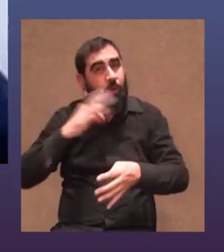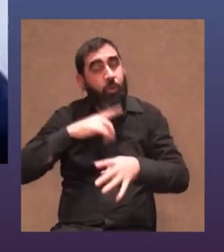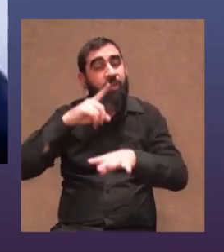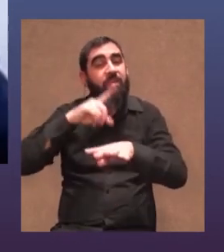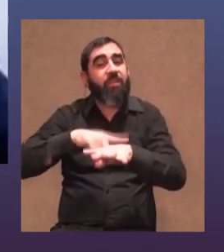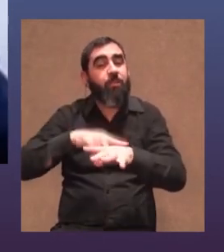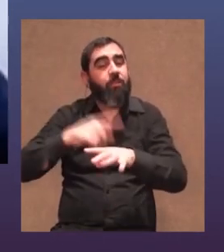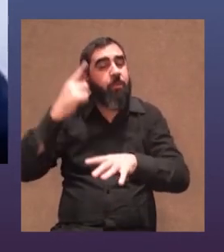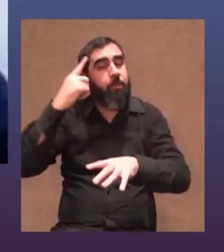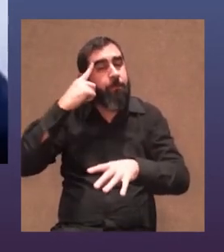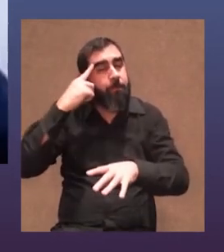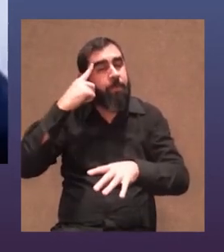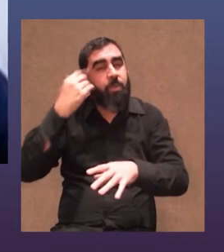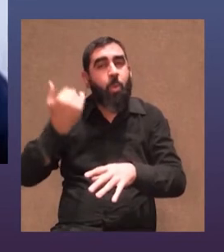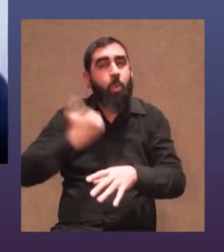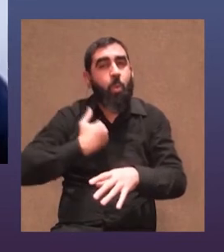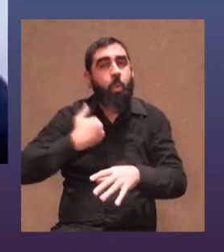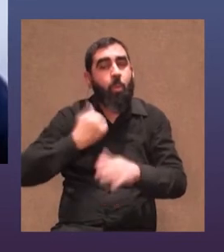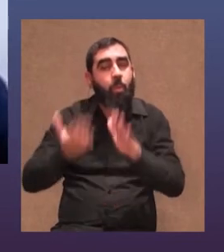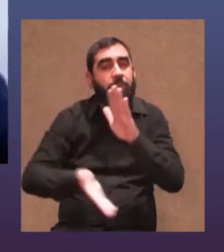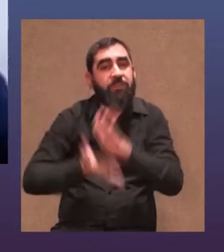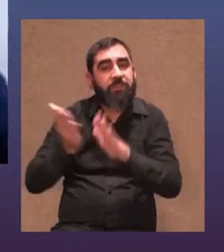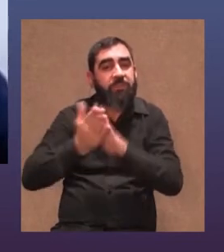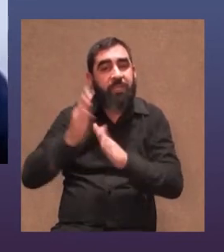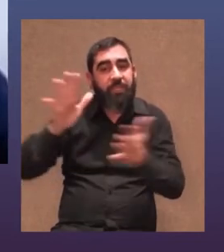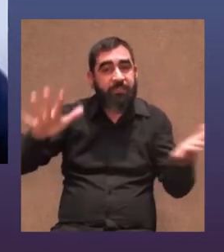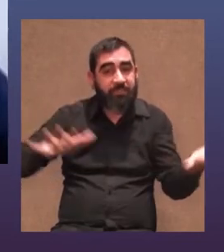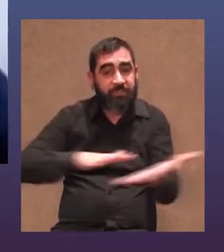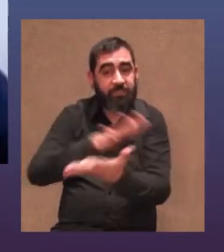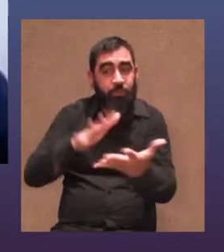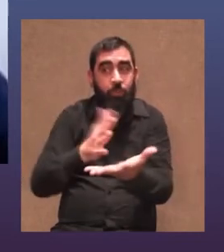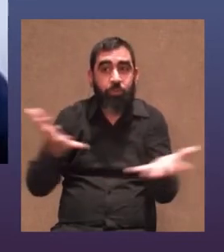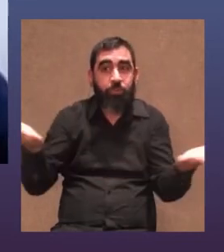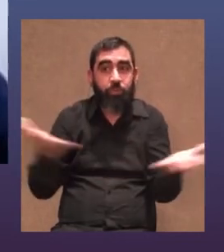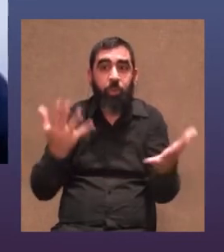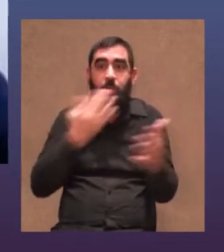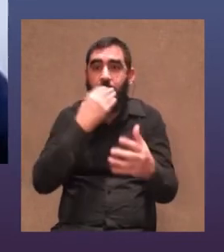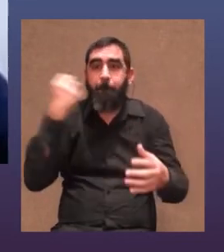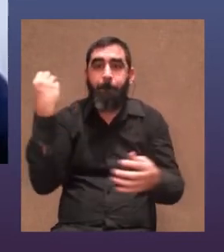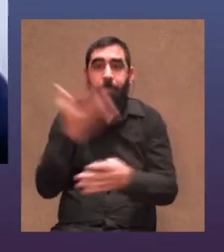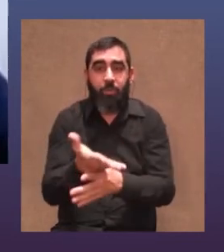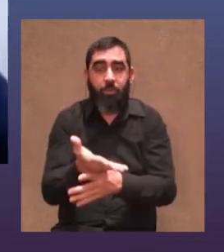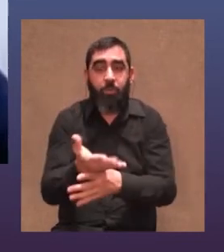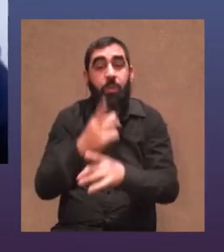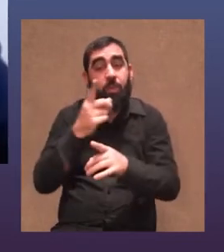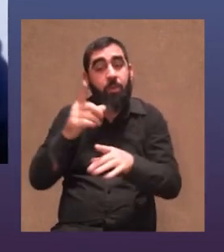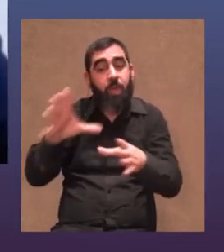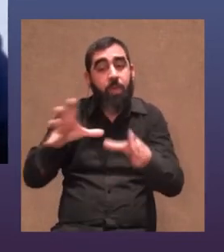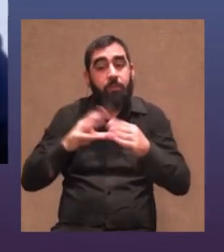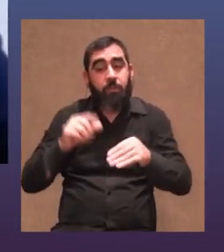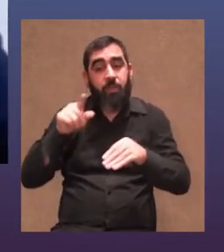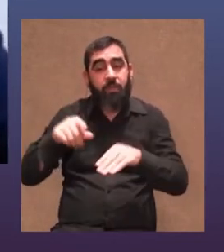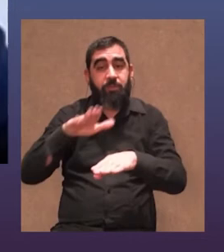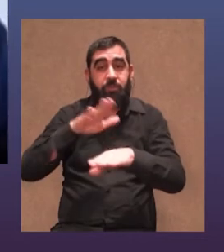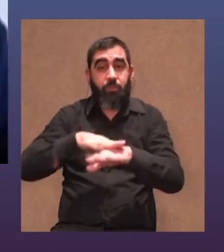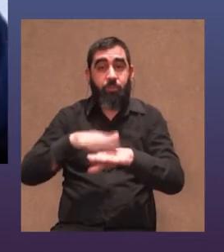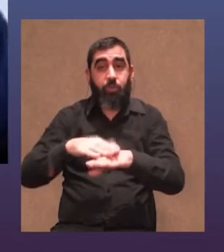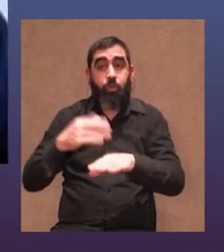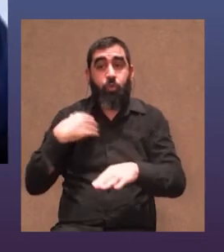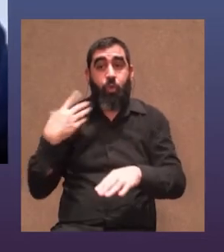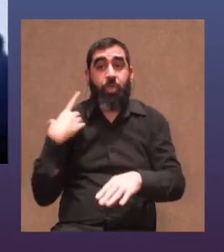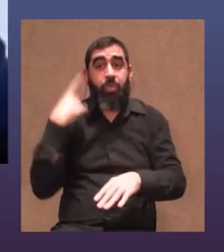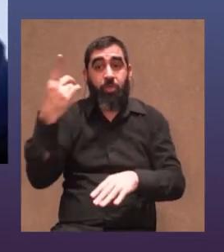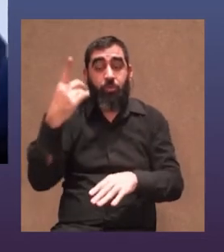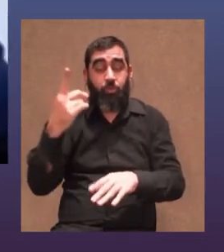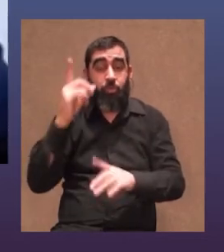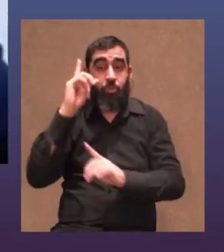es cómo salimos de todo esto de la mejor manera, y hay que asumir esa responsabilidad. Y yo como director de un